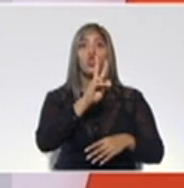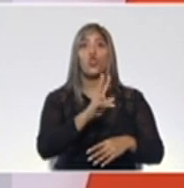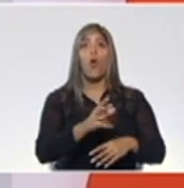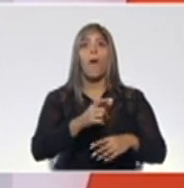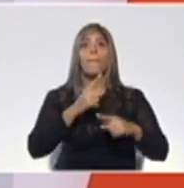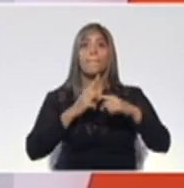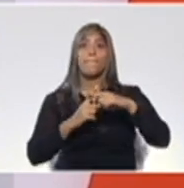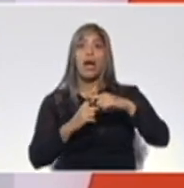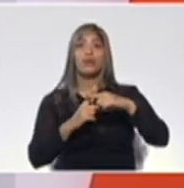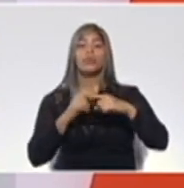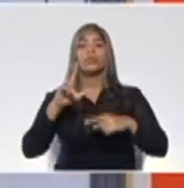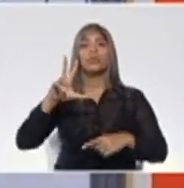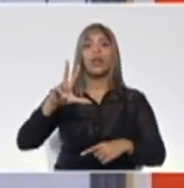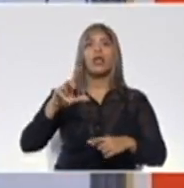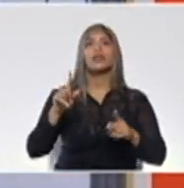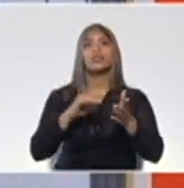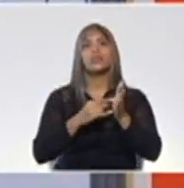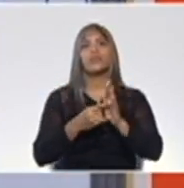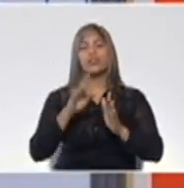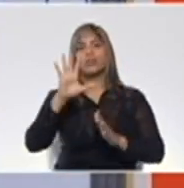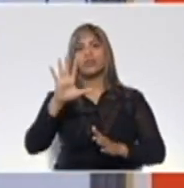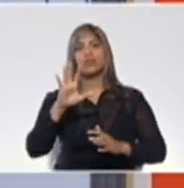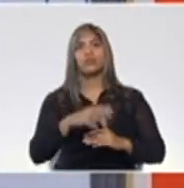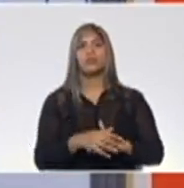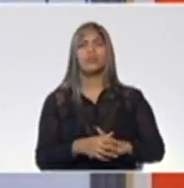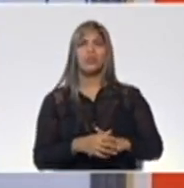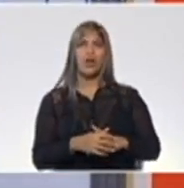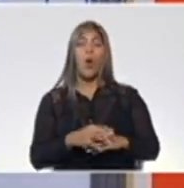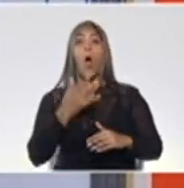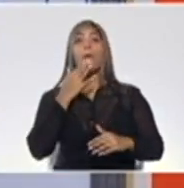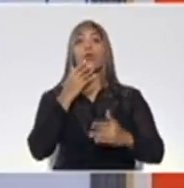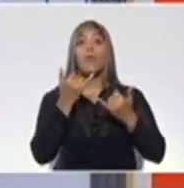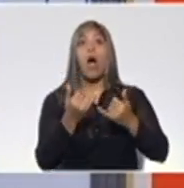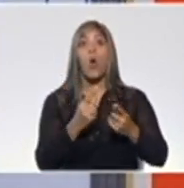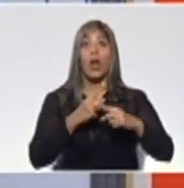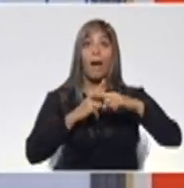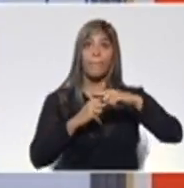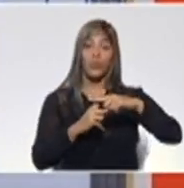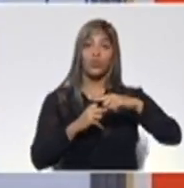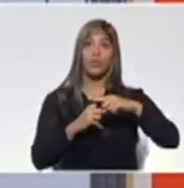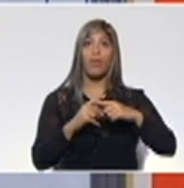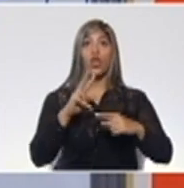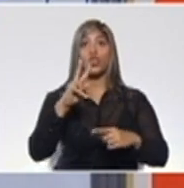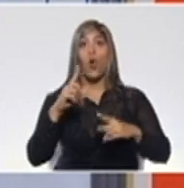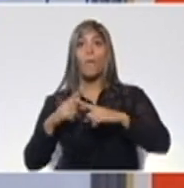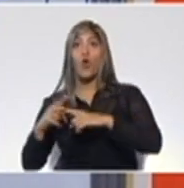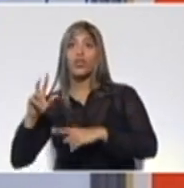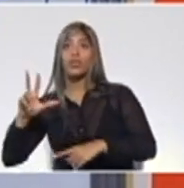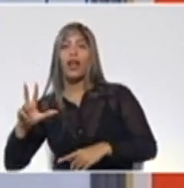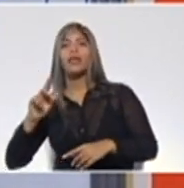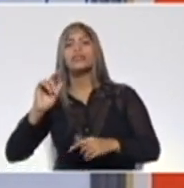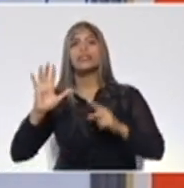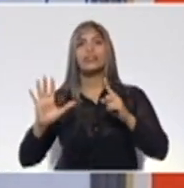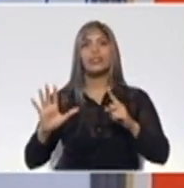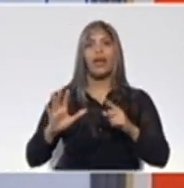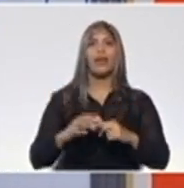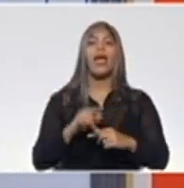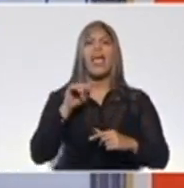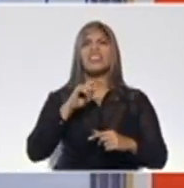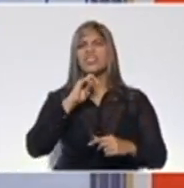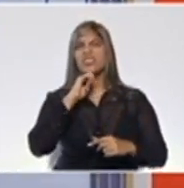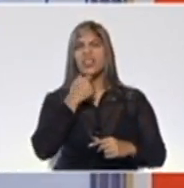3 da 5 y si los multiplicamos ahora, 2 por 3 da 6. Ese es el secretico